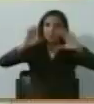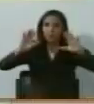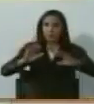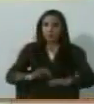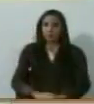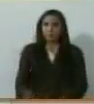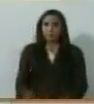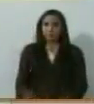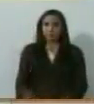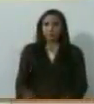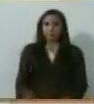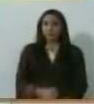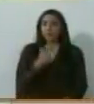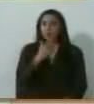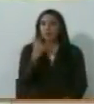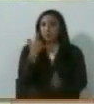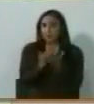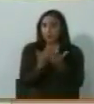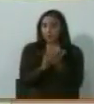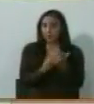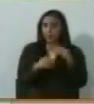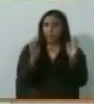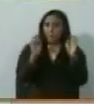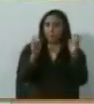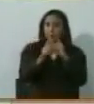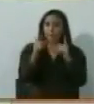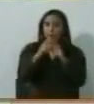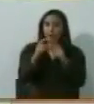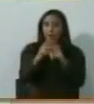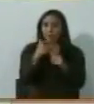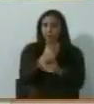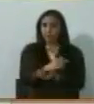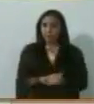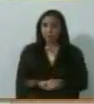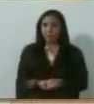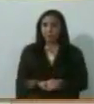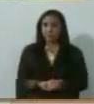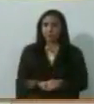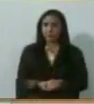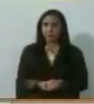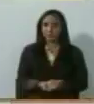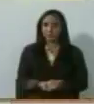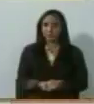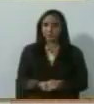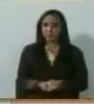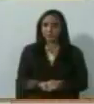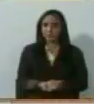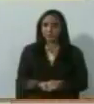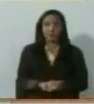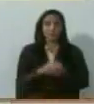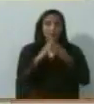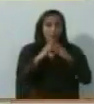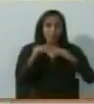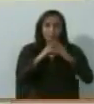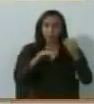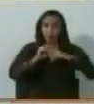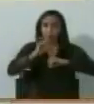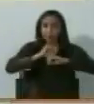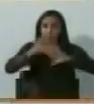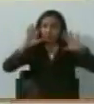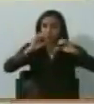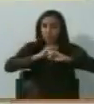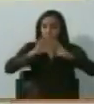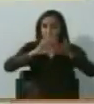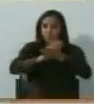dicen así textualmente. Si volamos tal cosa, ¿cuánto tiempo se quedan sin tal cosa?